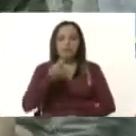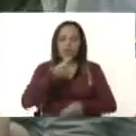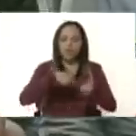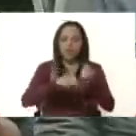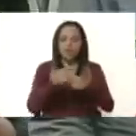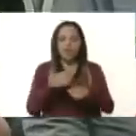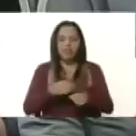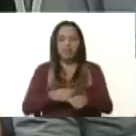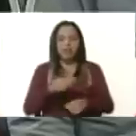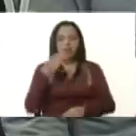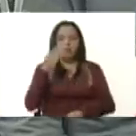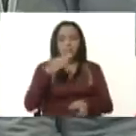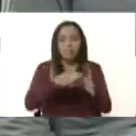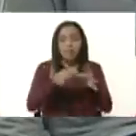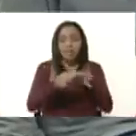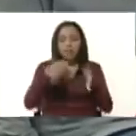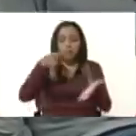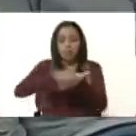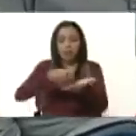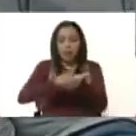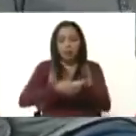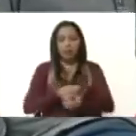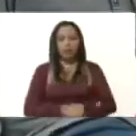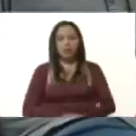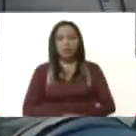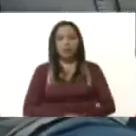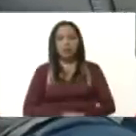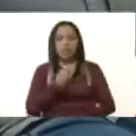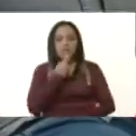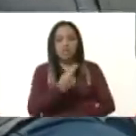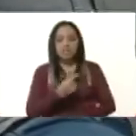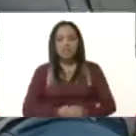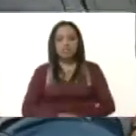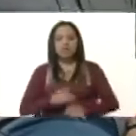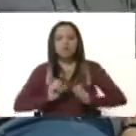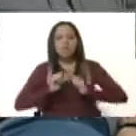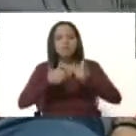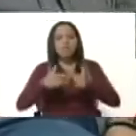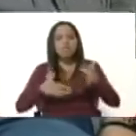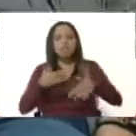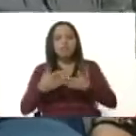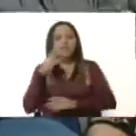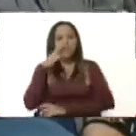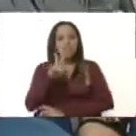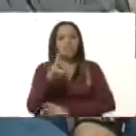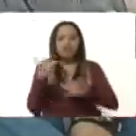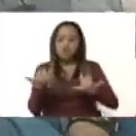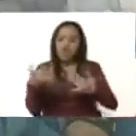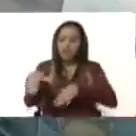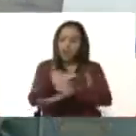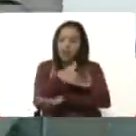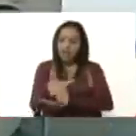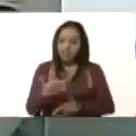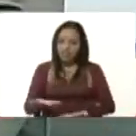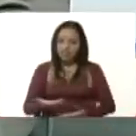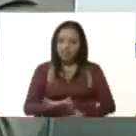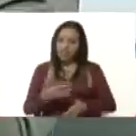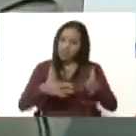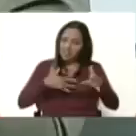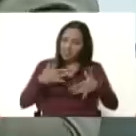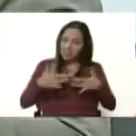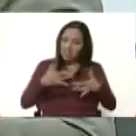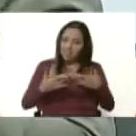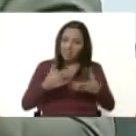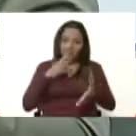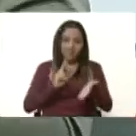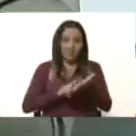el PetroPago, que, como usted lo acaba de decir, cuando inició esta actividad, lo está viendo ya en las calles, ya se siente, ya